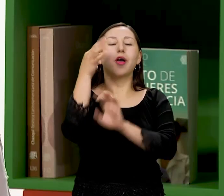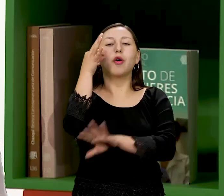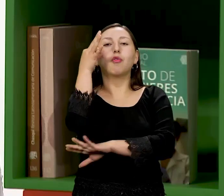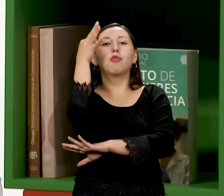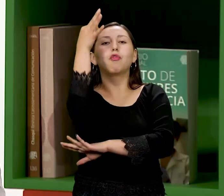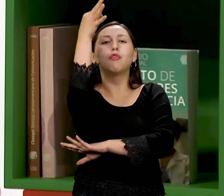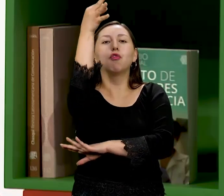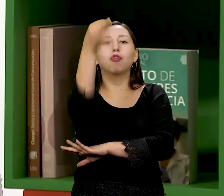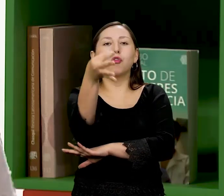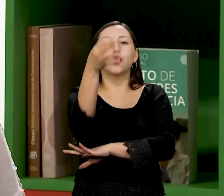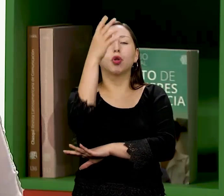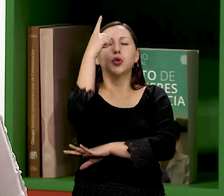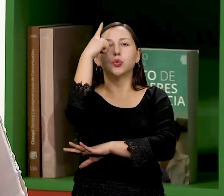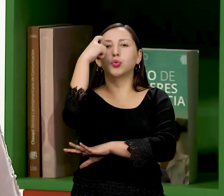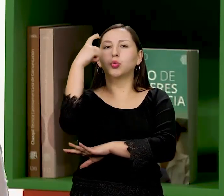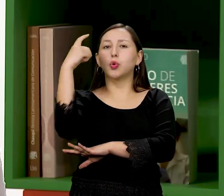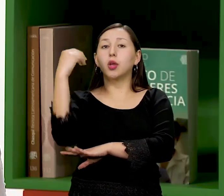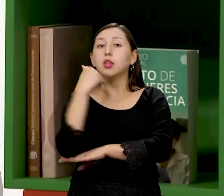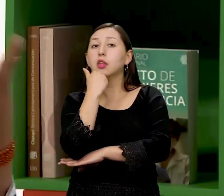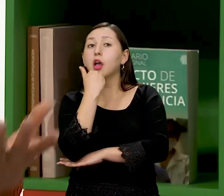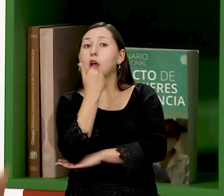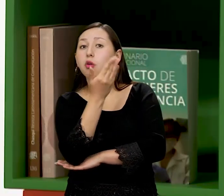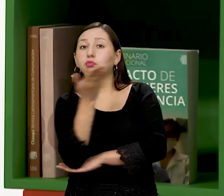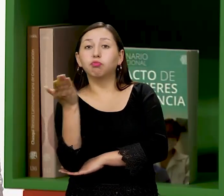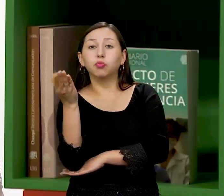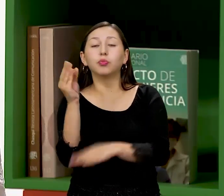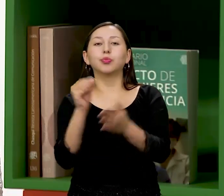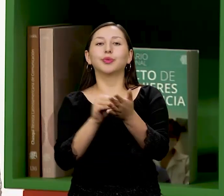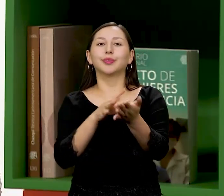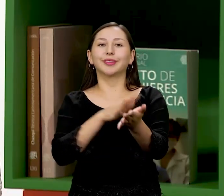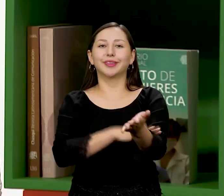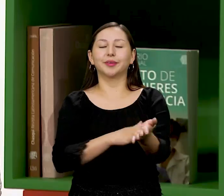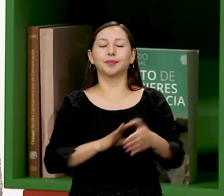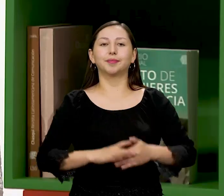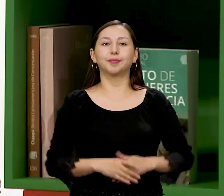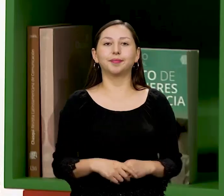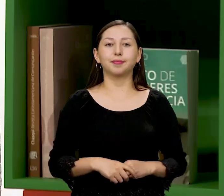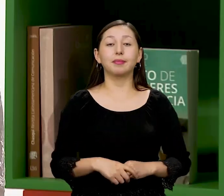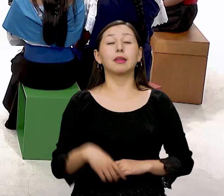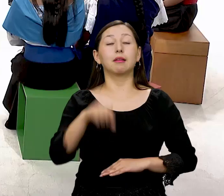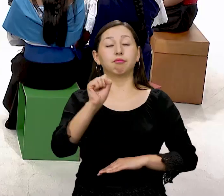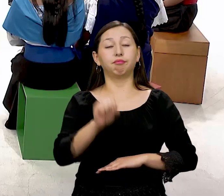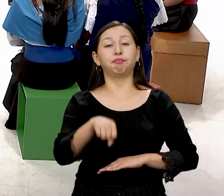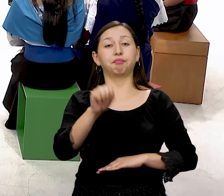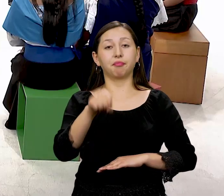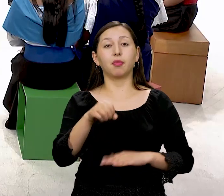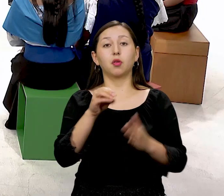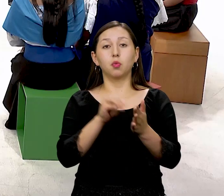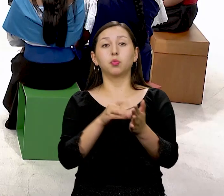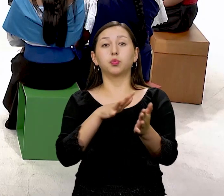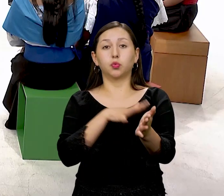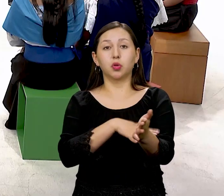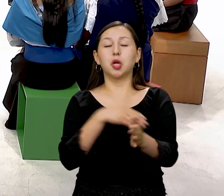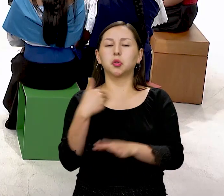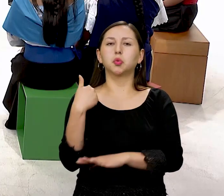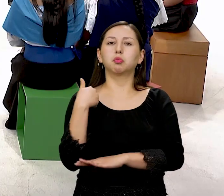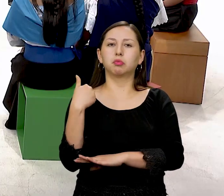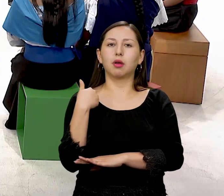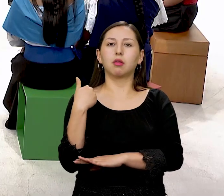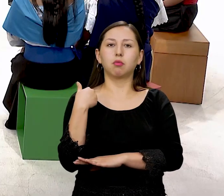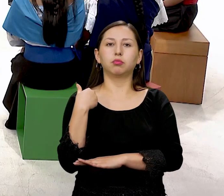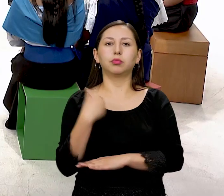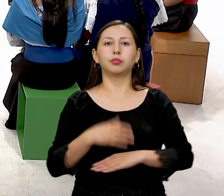planes futuros o el sueño que se han planteado con este proyecto? Lo que nos hemos planteado nosotros como el